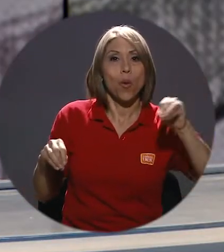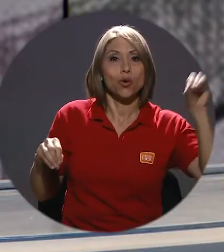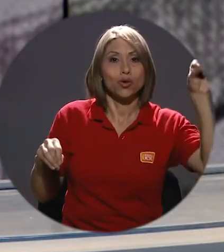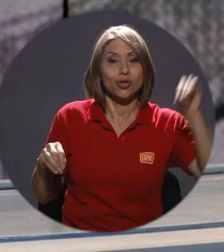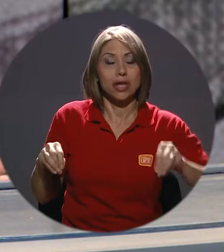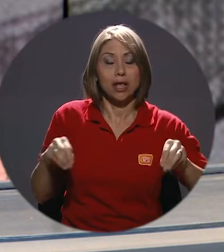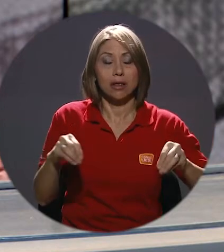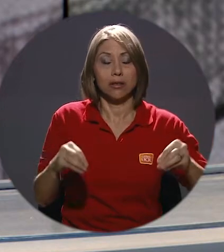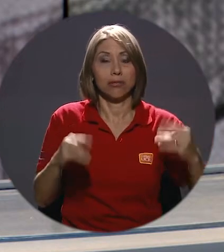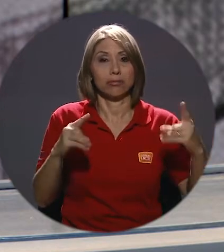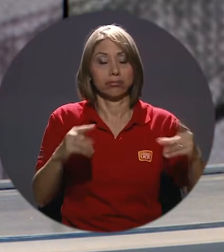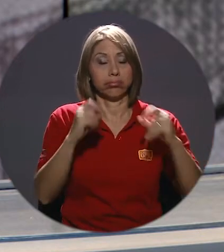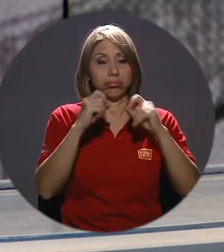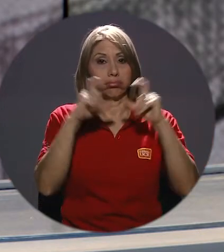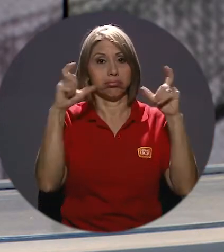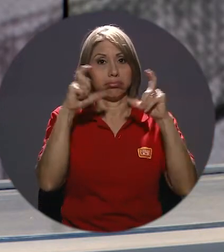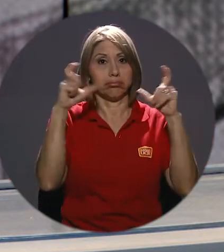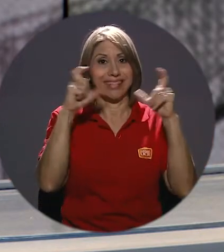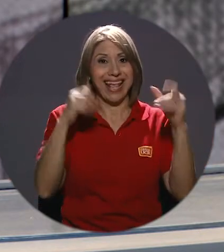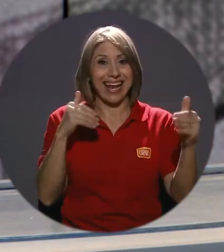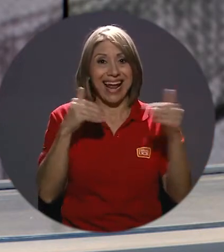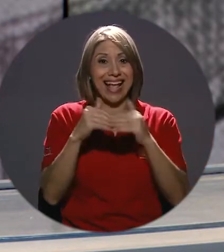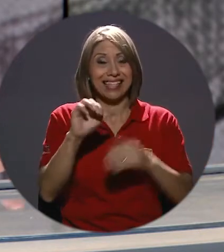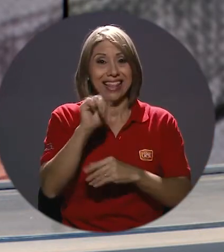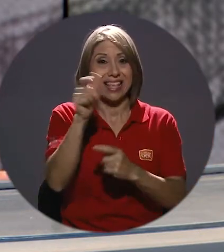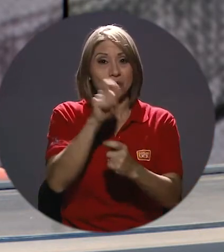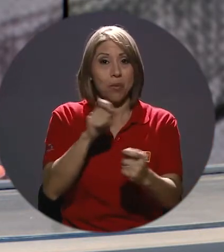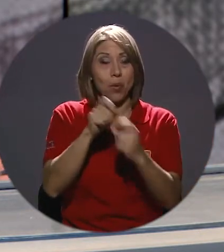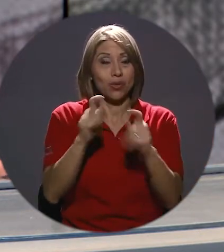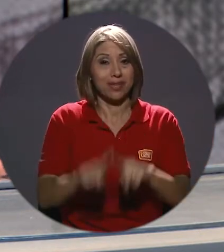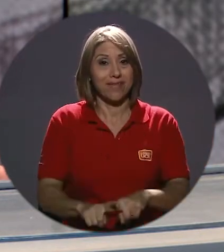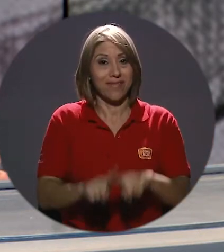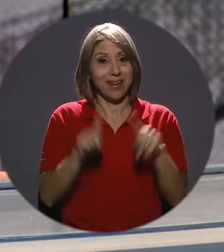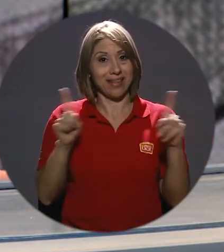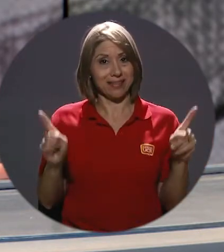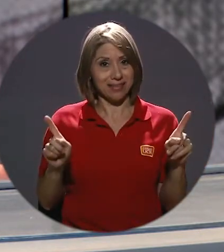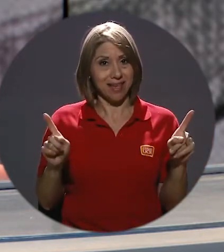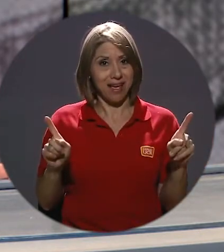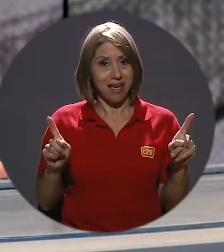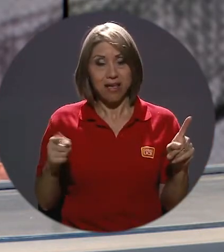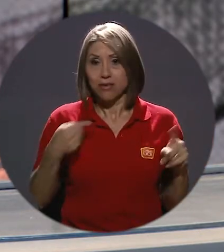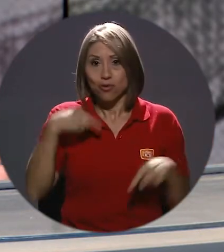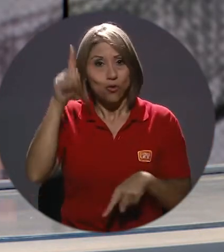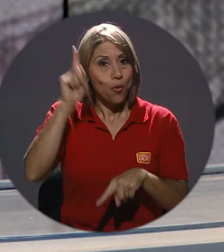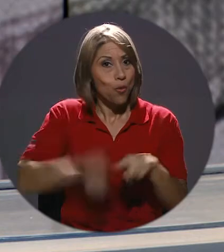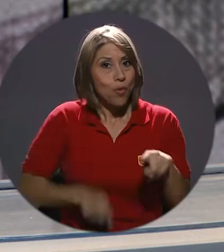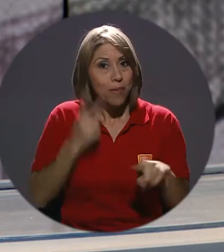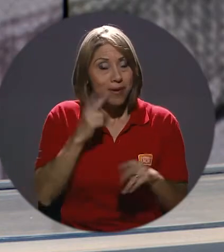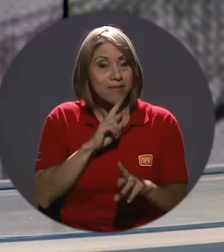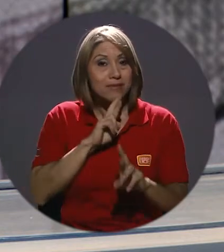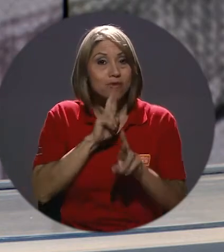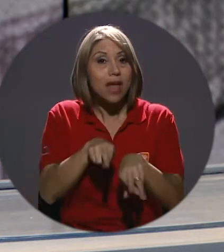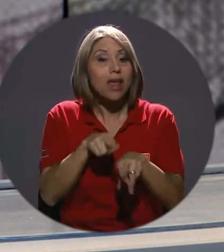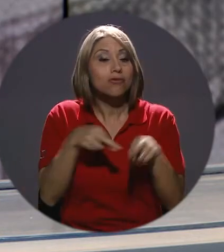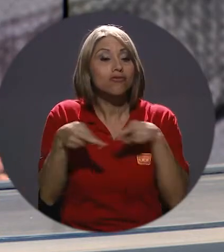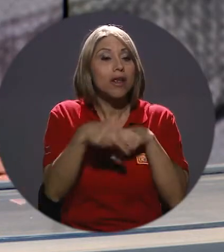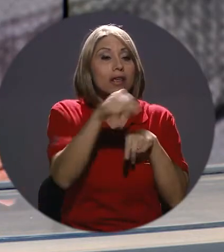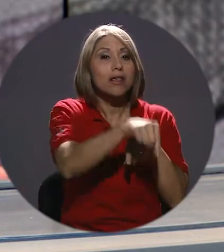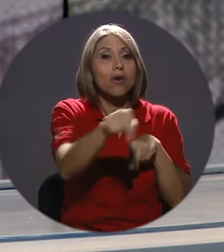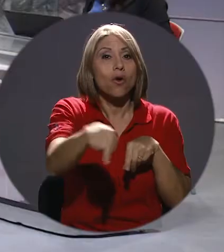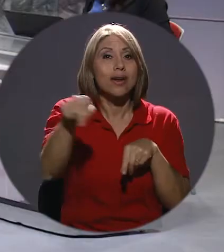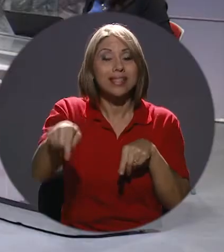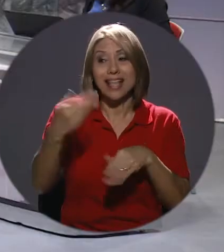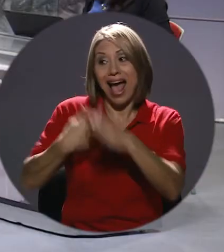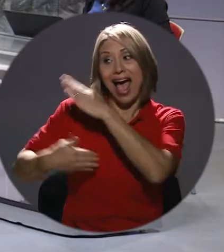caso de desempleo, ¿verdad? Casi 10 puntos. Y esto que no me dio tiempo de sacarlos por regiones, ¿verdad? Porque en la encuesta anterior que lo había analizado, por ejemplo, en